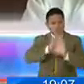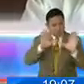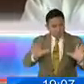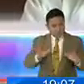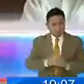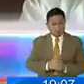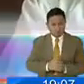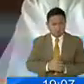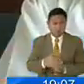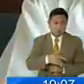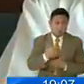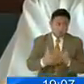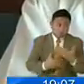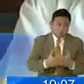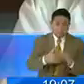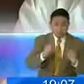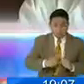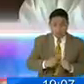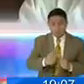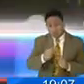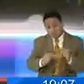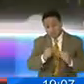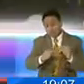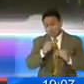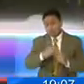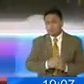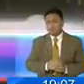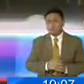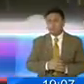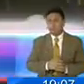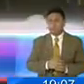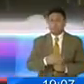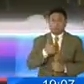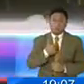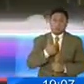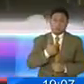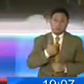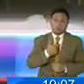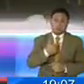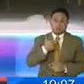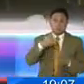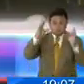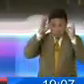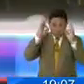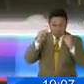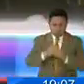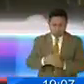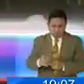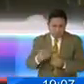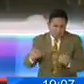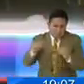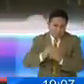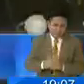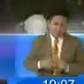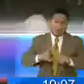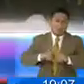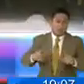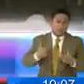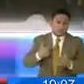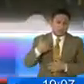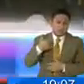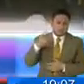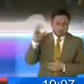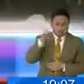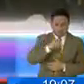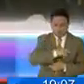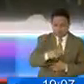propuestas y creo que ganó un espacio electoral importante. Habría querido más de Guillermo Lasso, pero sin embargo me pareció que era el que demuestra un